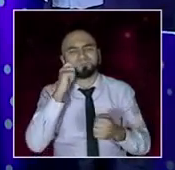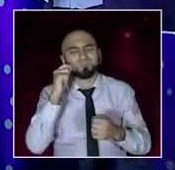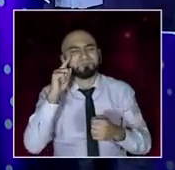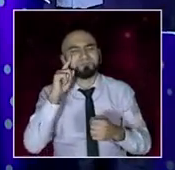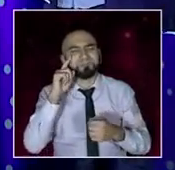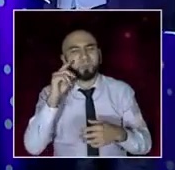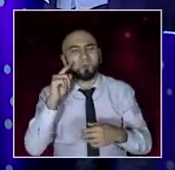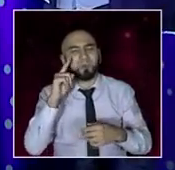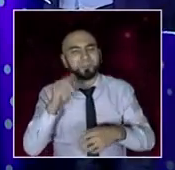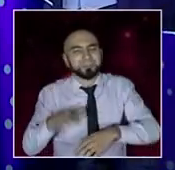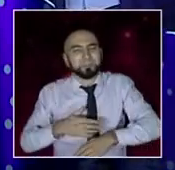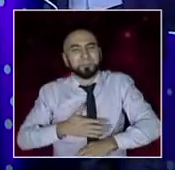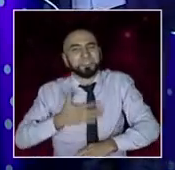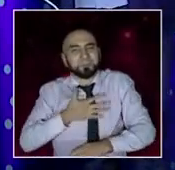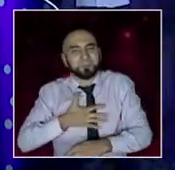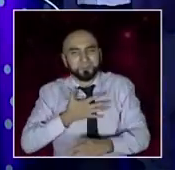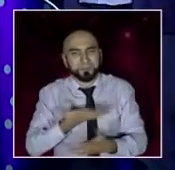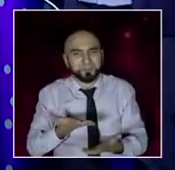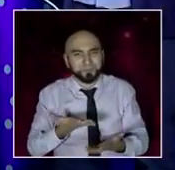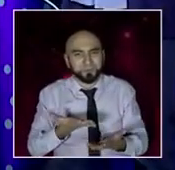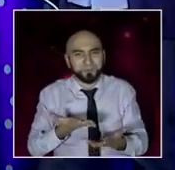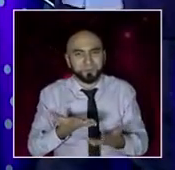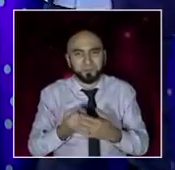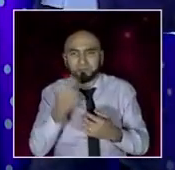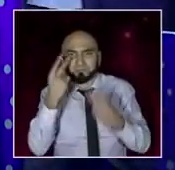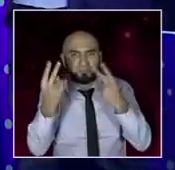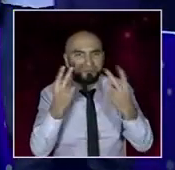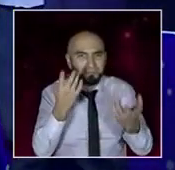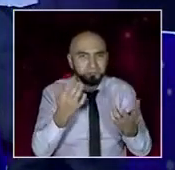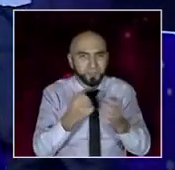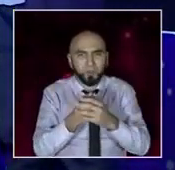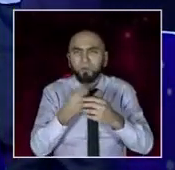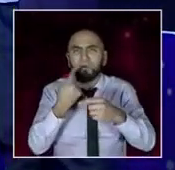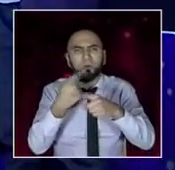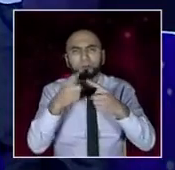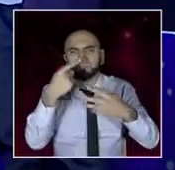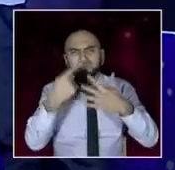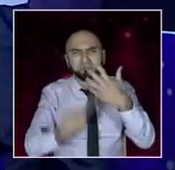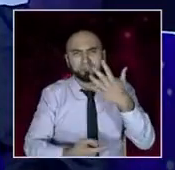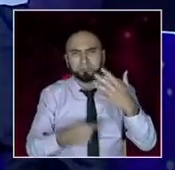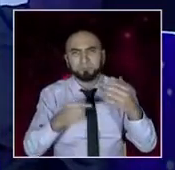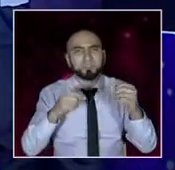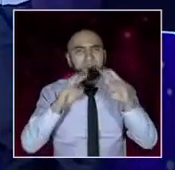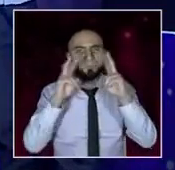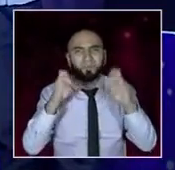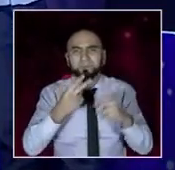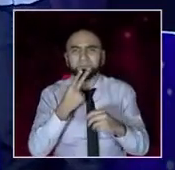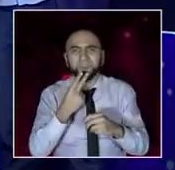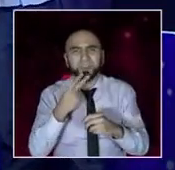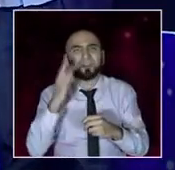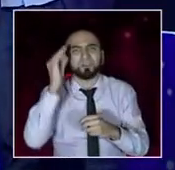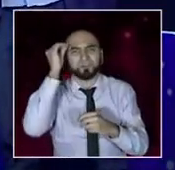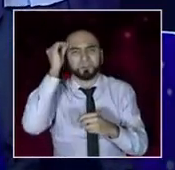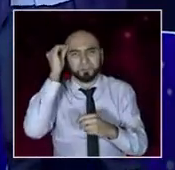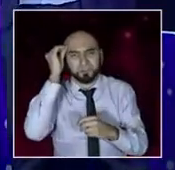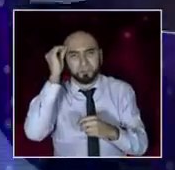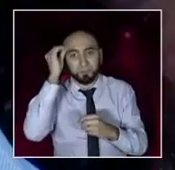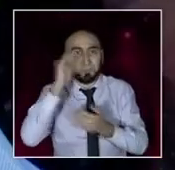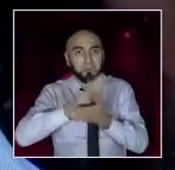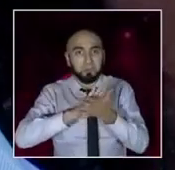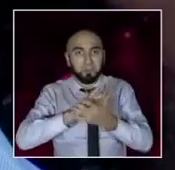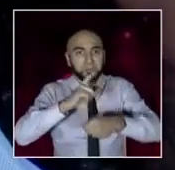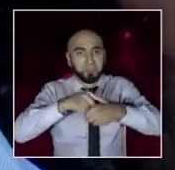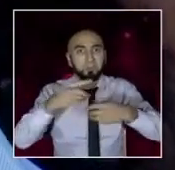percepción nuevamente. Otros aspectos de nuestra vida consciente, como el flujo del tiempo, la experiencia,